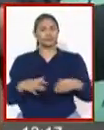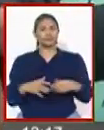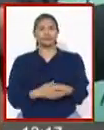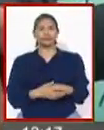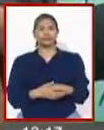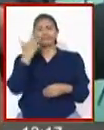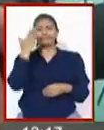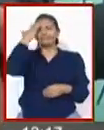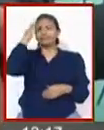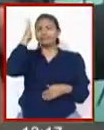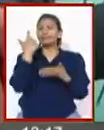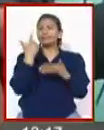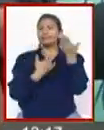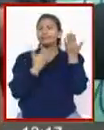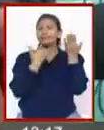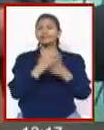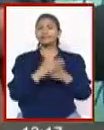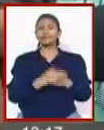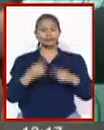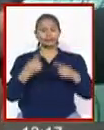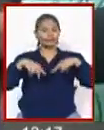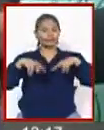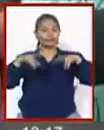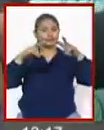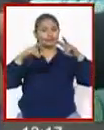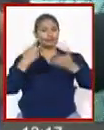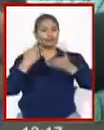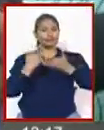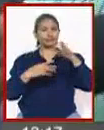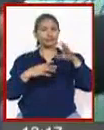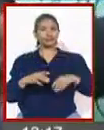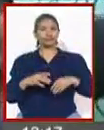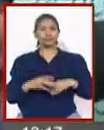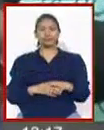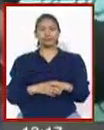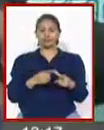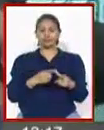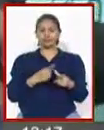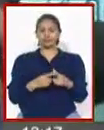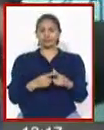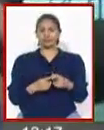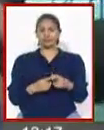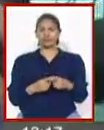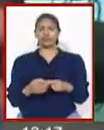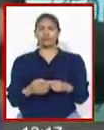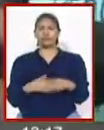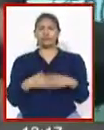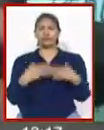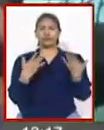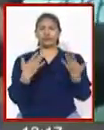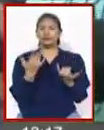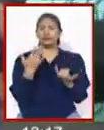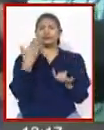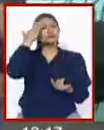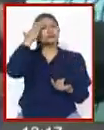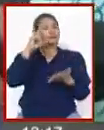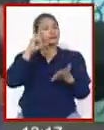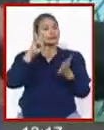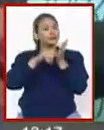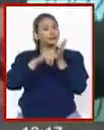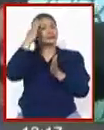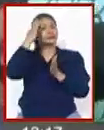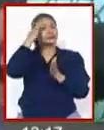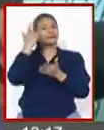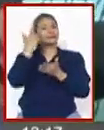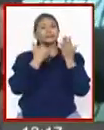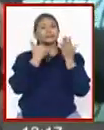ve? Eso vamos a investigar, vamos a ir a ver cómo está. Entonces ya, ahorita no sabemos, pero más un rato vamos a saber qué es